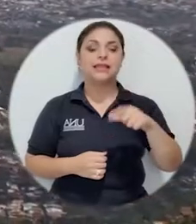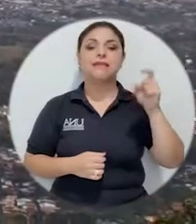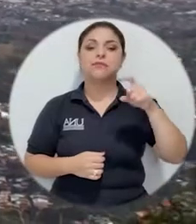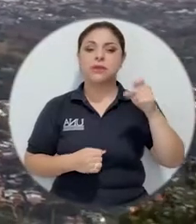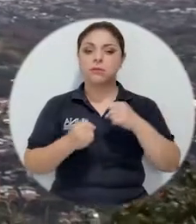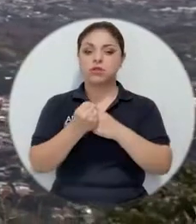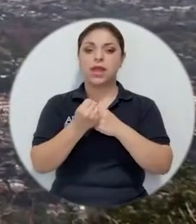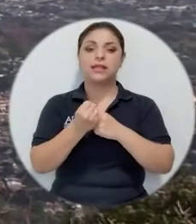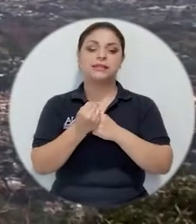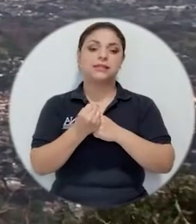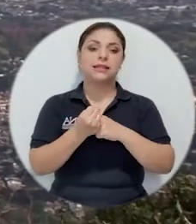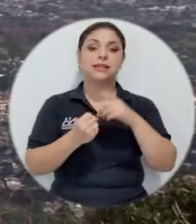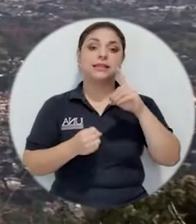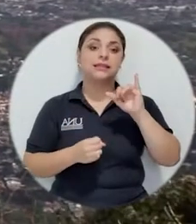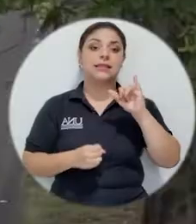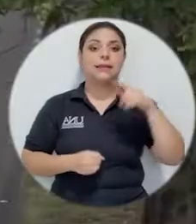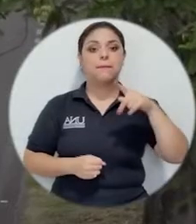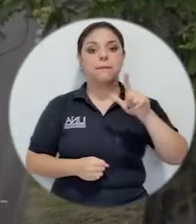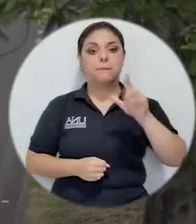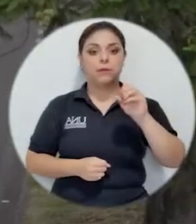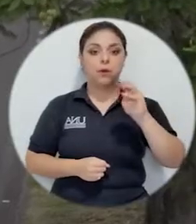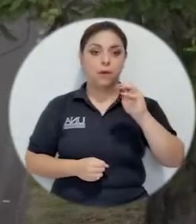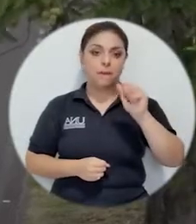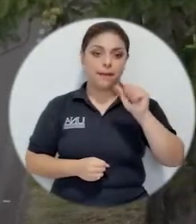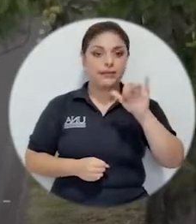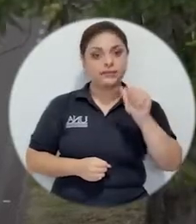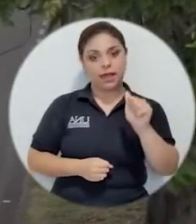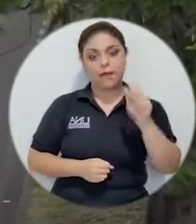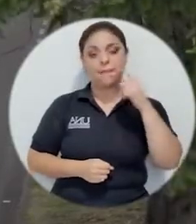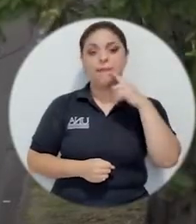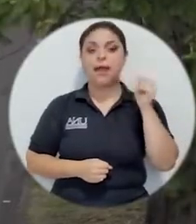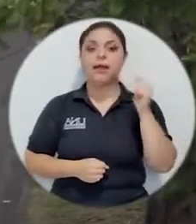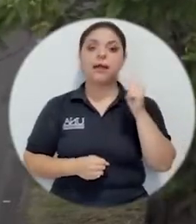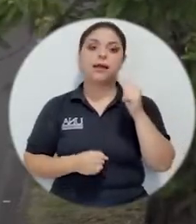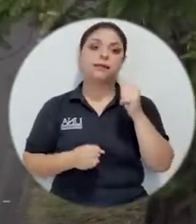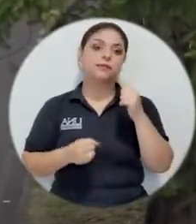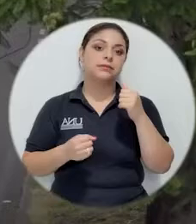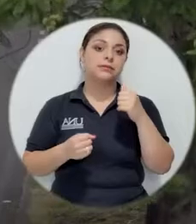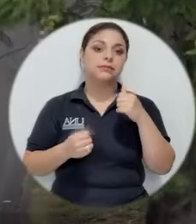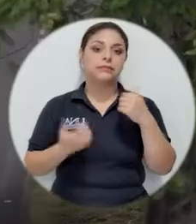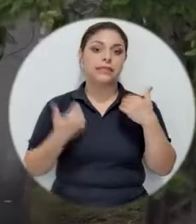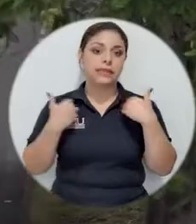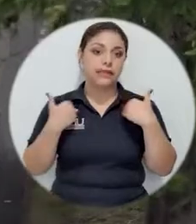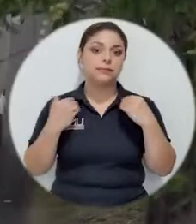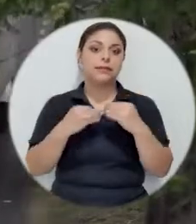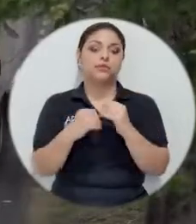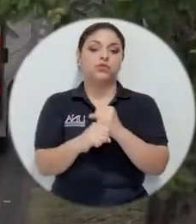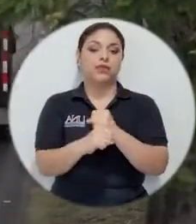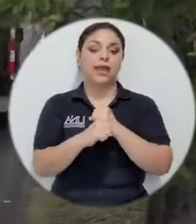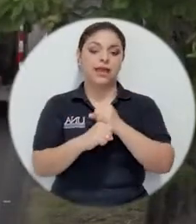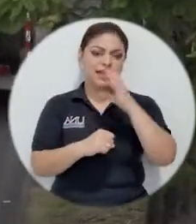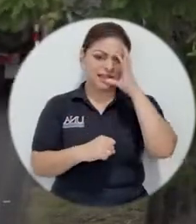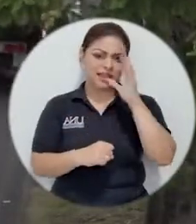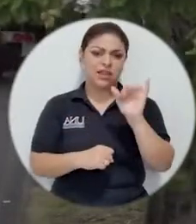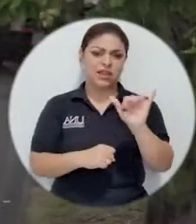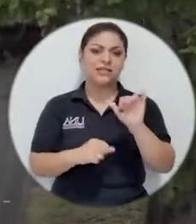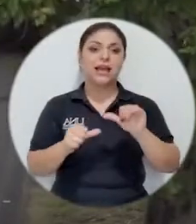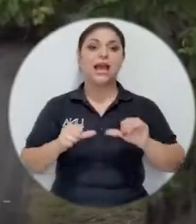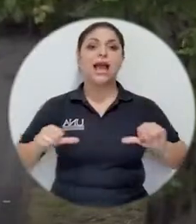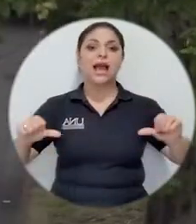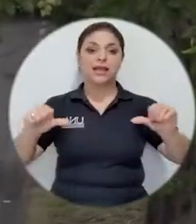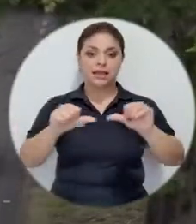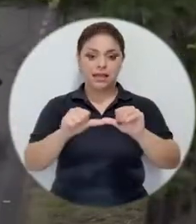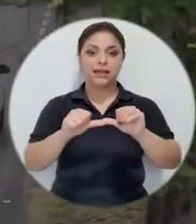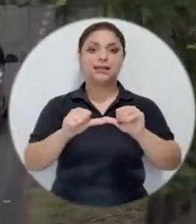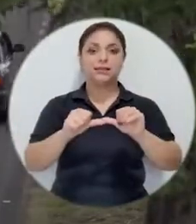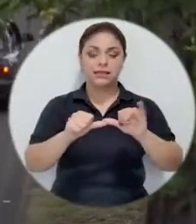por apoyarse en su diplomacia para poder abordar crisis o elementos que puedan incidir en su seguridad. Me parece que a mí